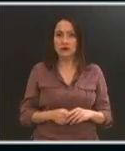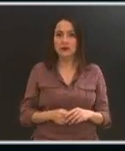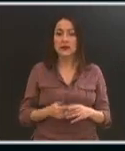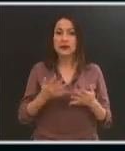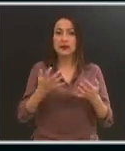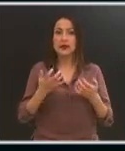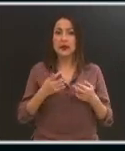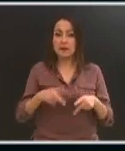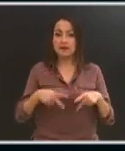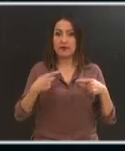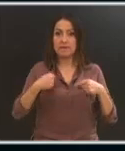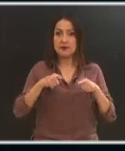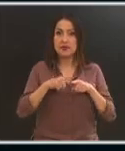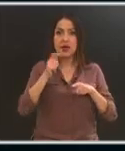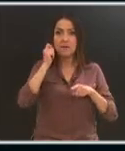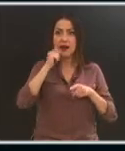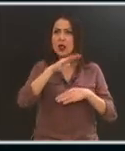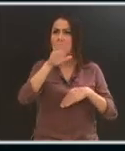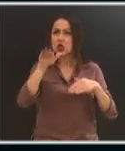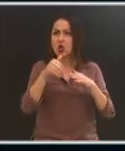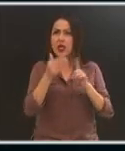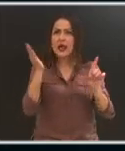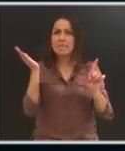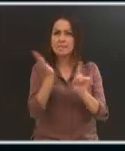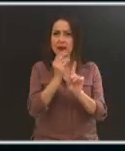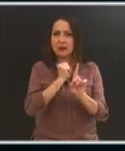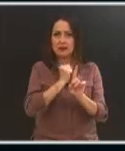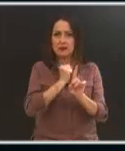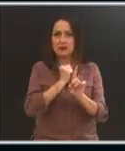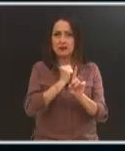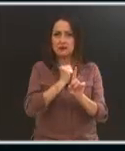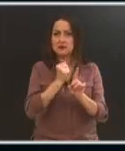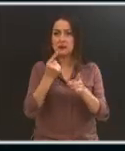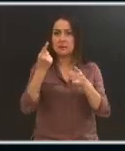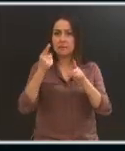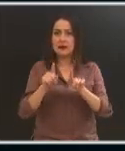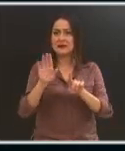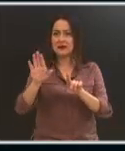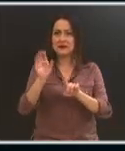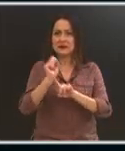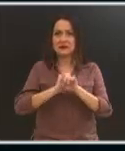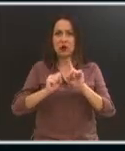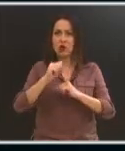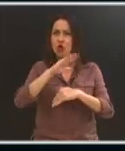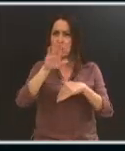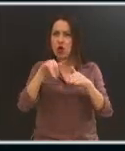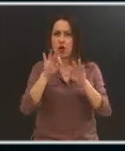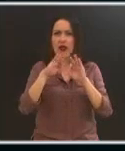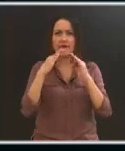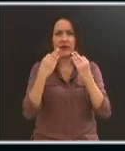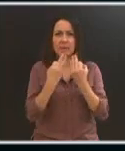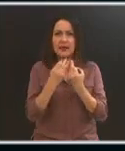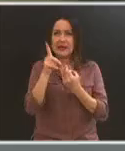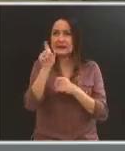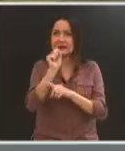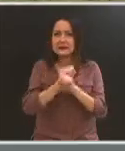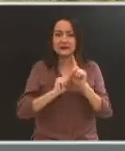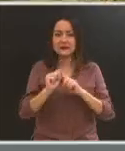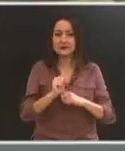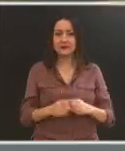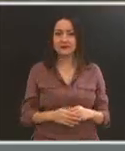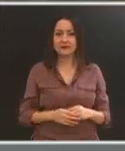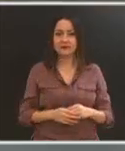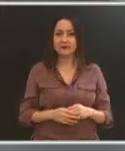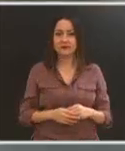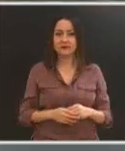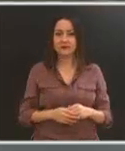queremos que la vida de mi hermana y la vida de todas las víctimas que han pasado por esto, todas las familias que han pasado por esto, sea